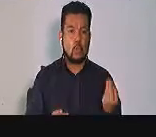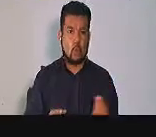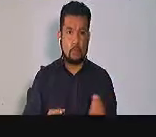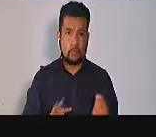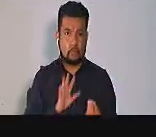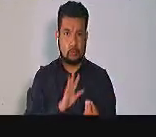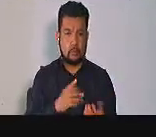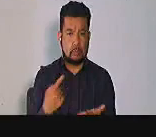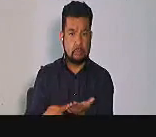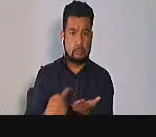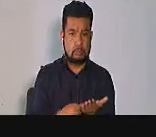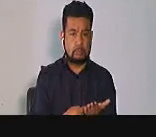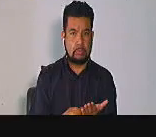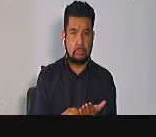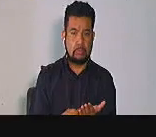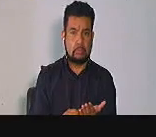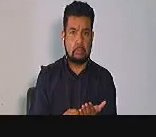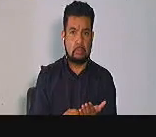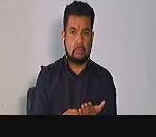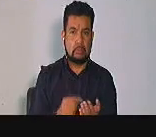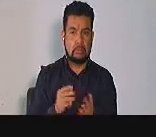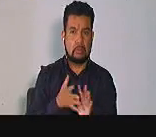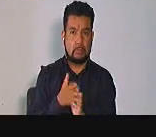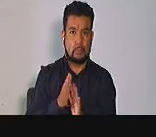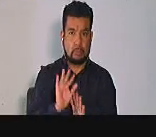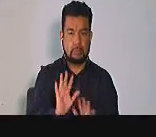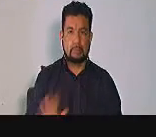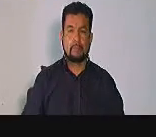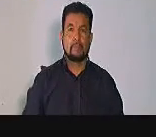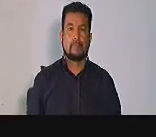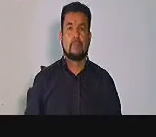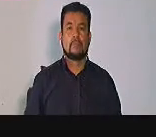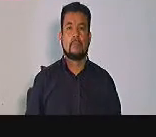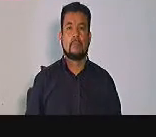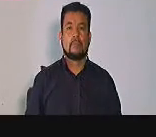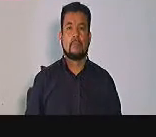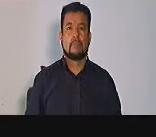esa es, señor presidente, la información.